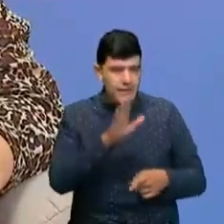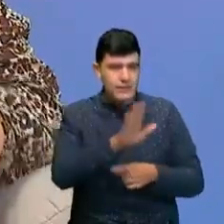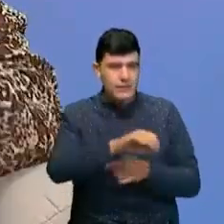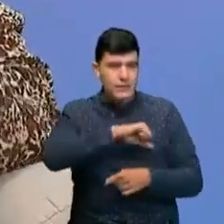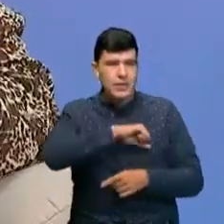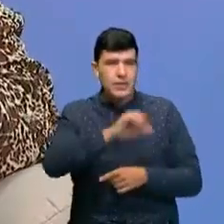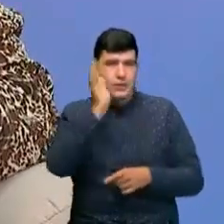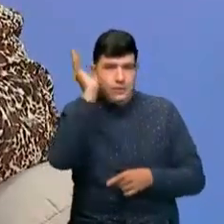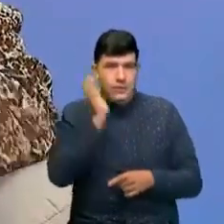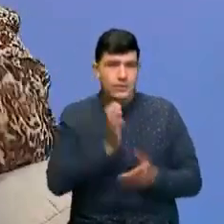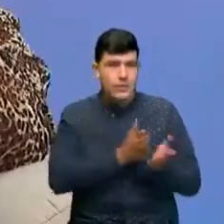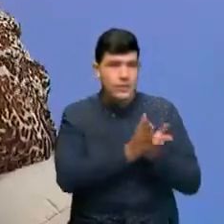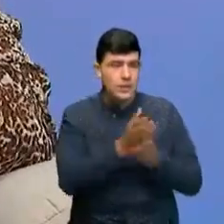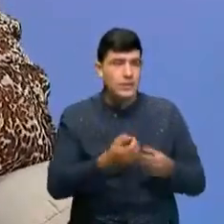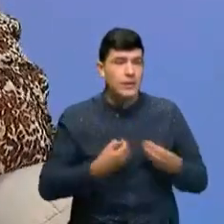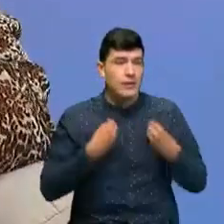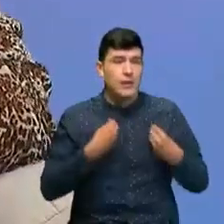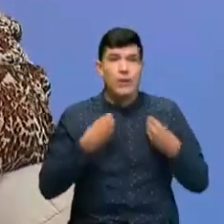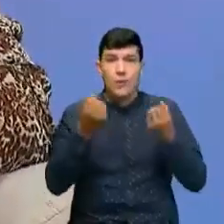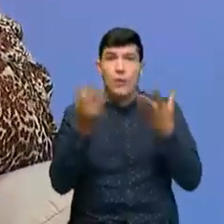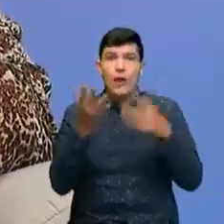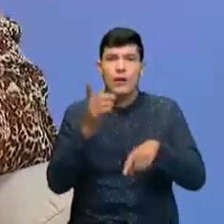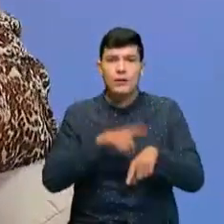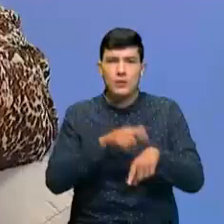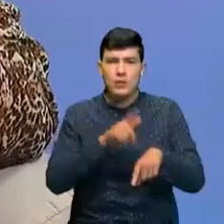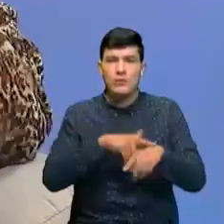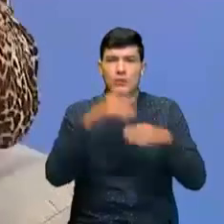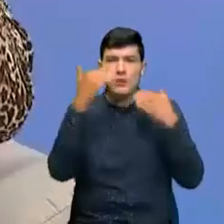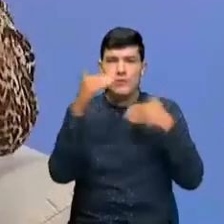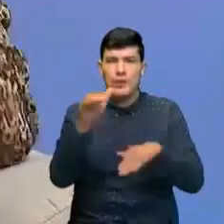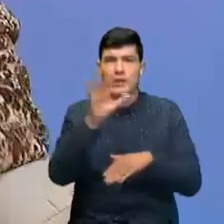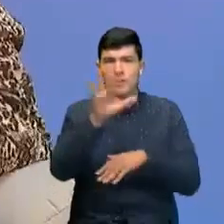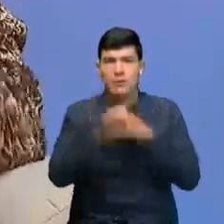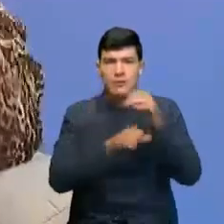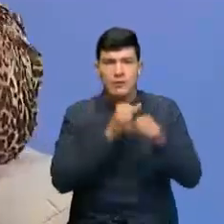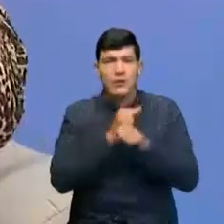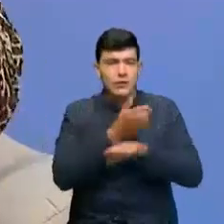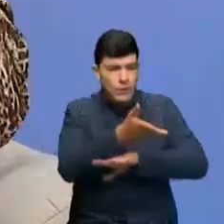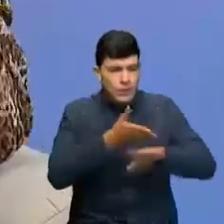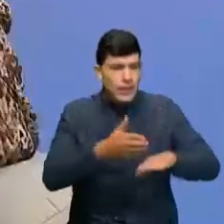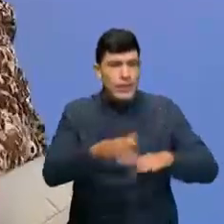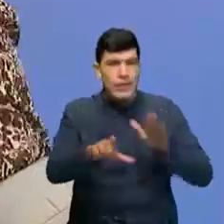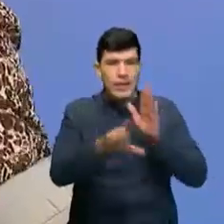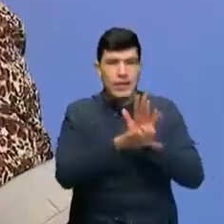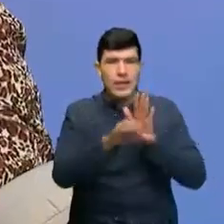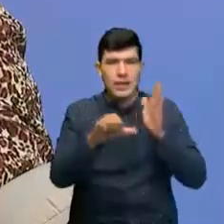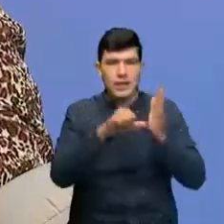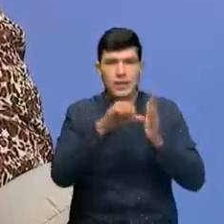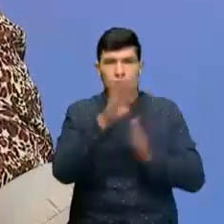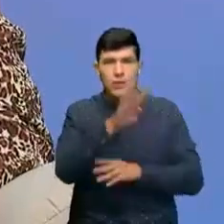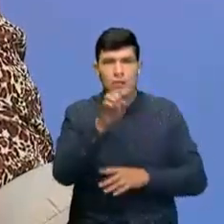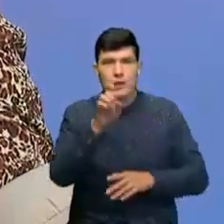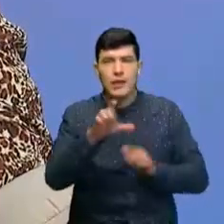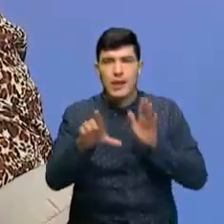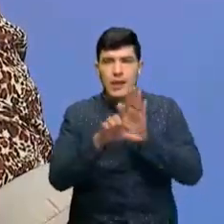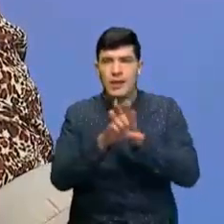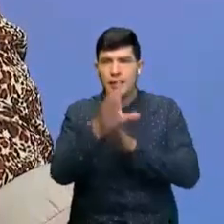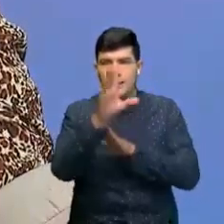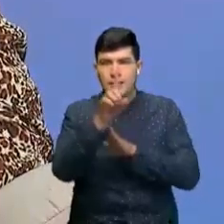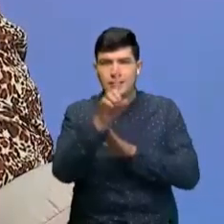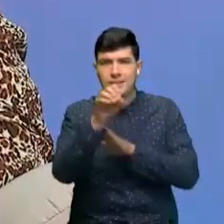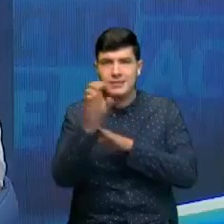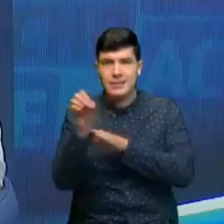pensión de sobreviviente. ¿Cuánto tiempo? Mínimo 5 años. Eso exige la ley, artículo 46, ley 100 del